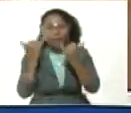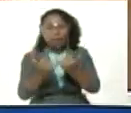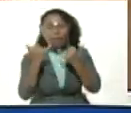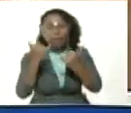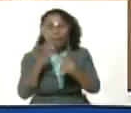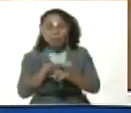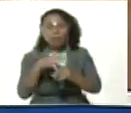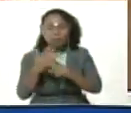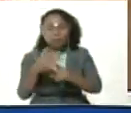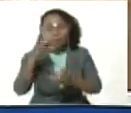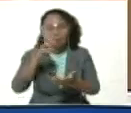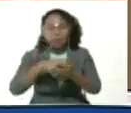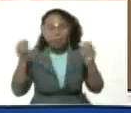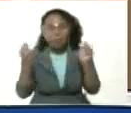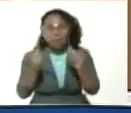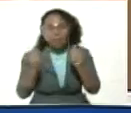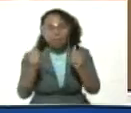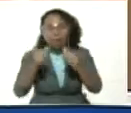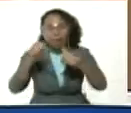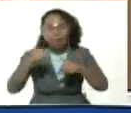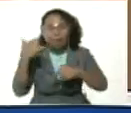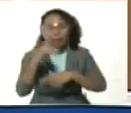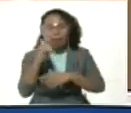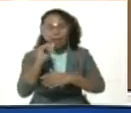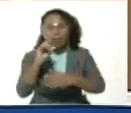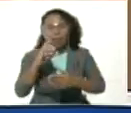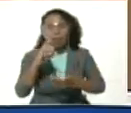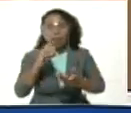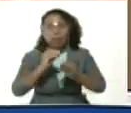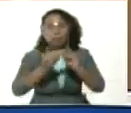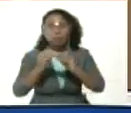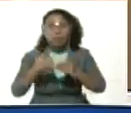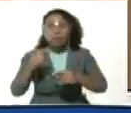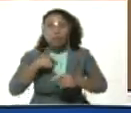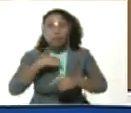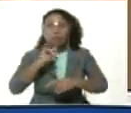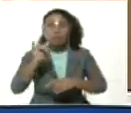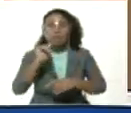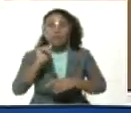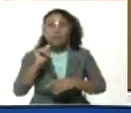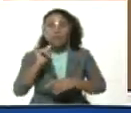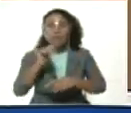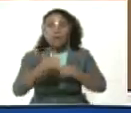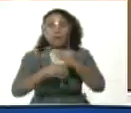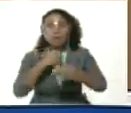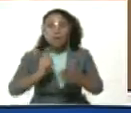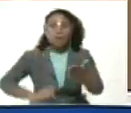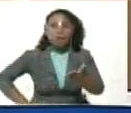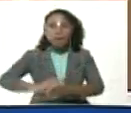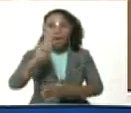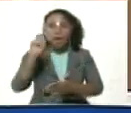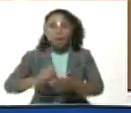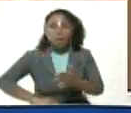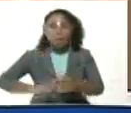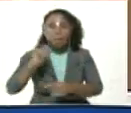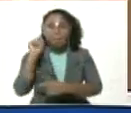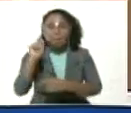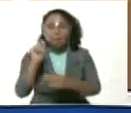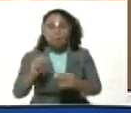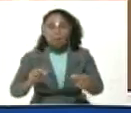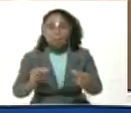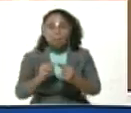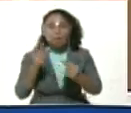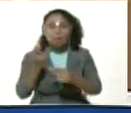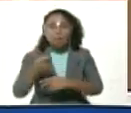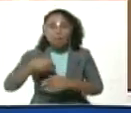la situación del Estado Mérida. Aquí tengo un decreto que voy a anunciar, que voy a firmar, un punto de cuenta,